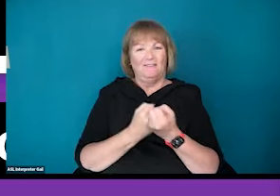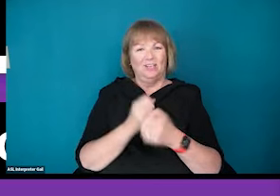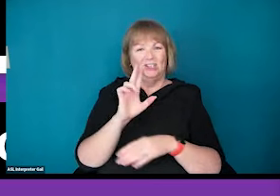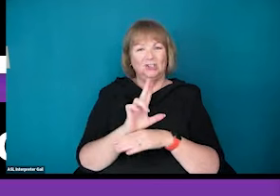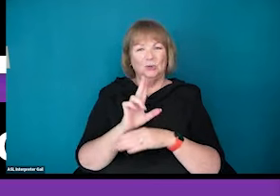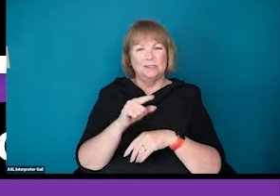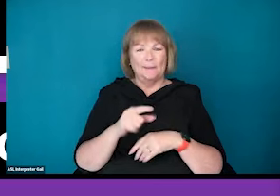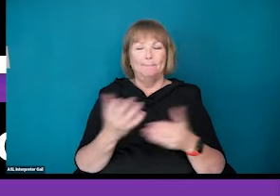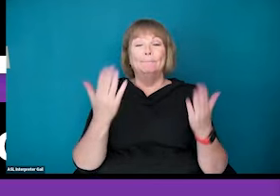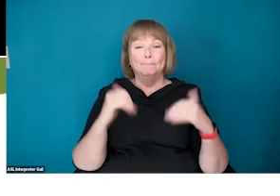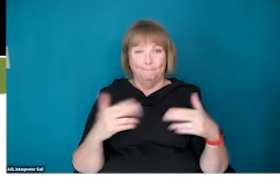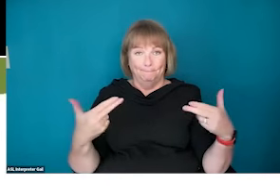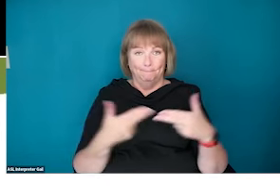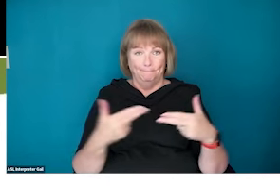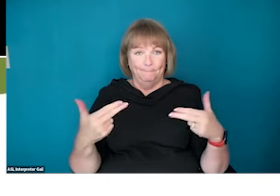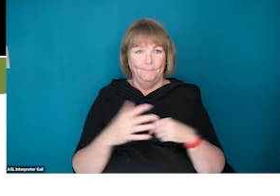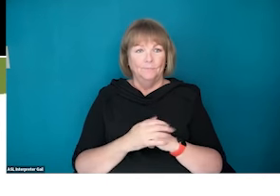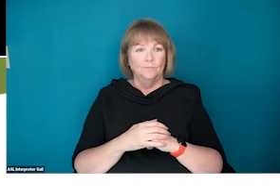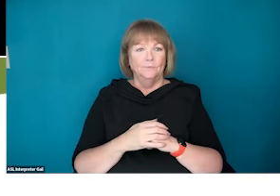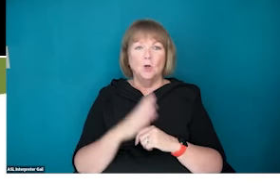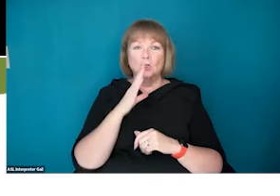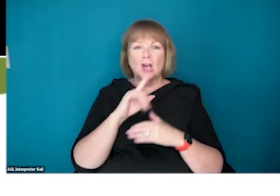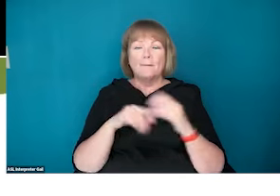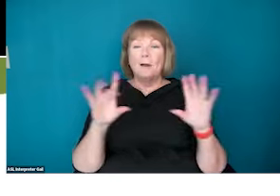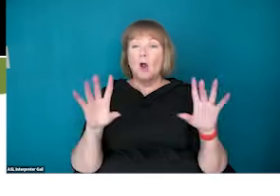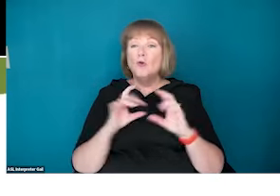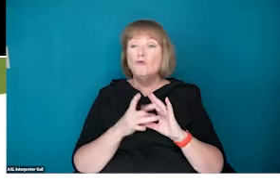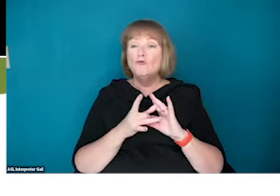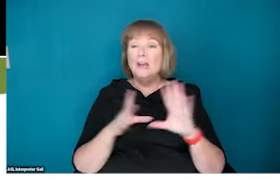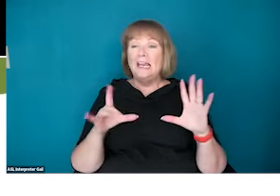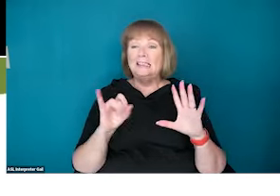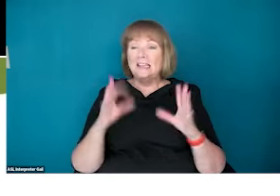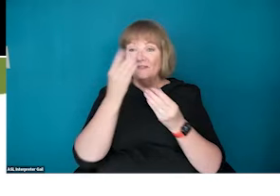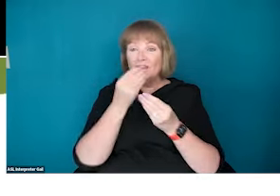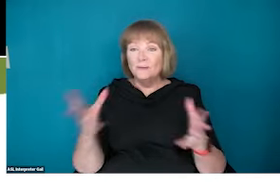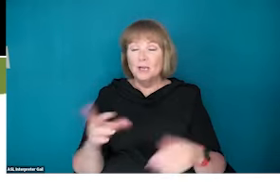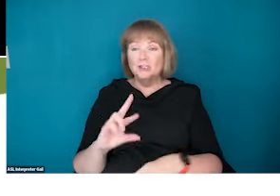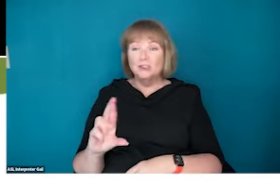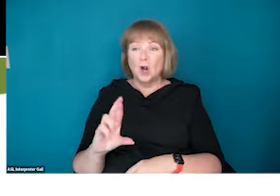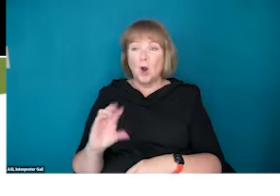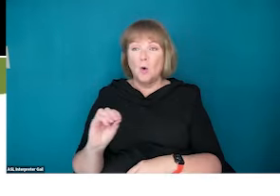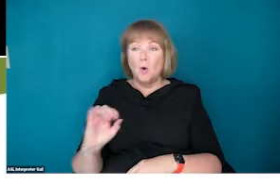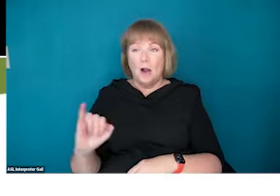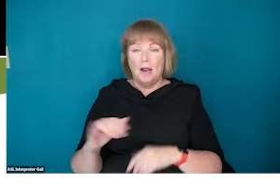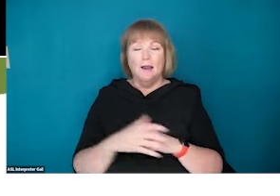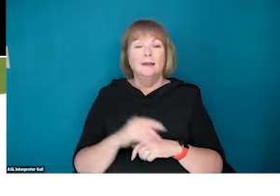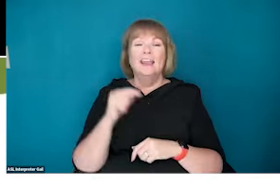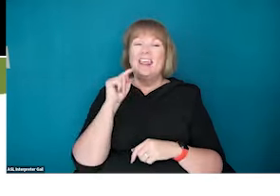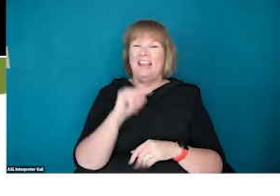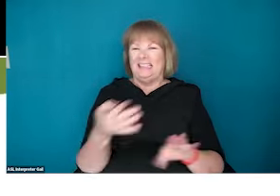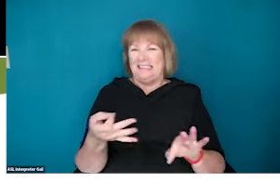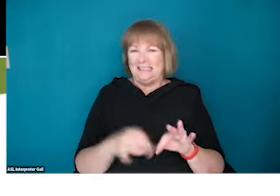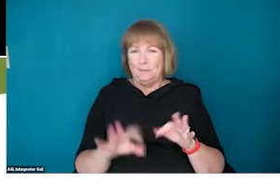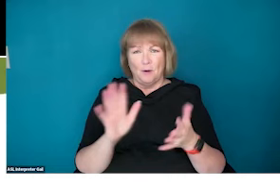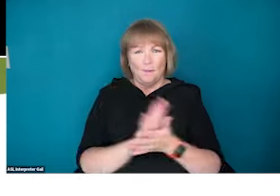los primarios, de los primeros niveles, menos de los menos intrusivos, es simplemente firmar, que usted firme liberación